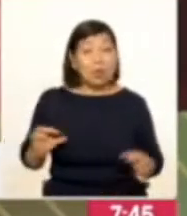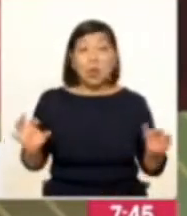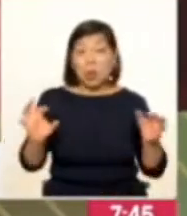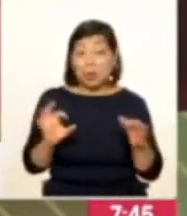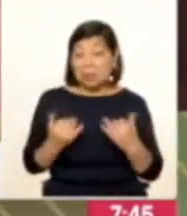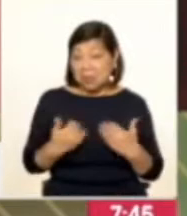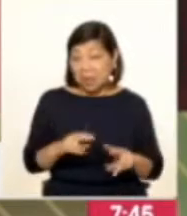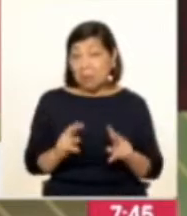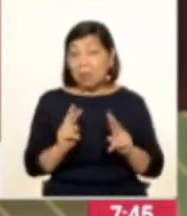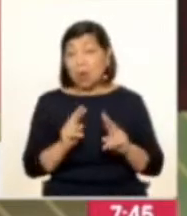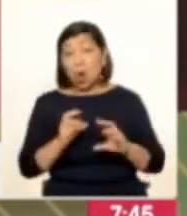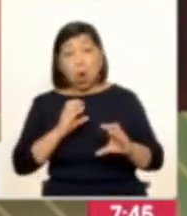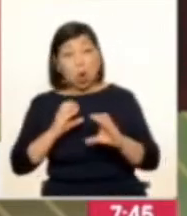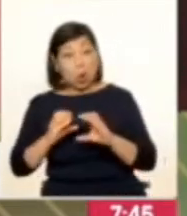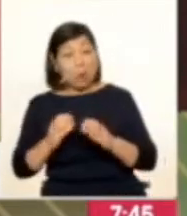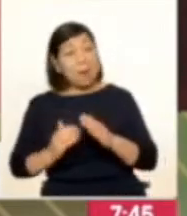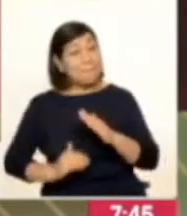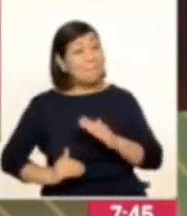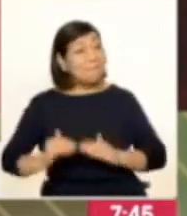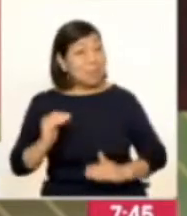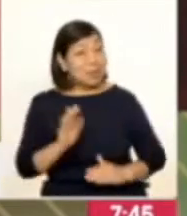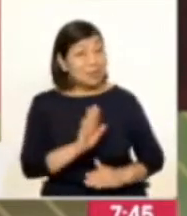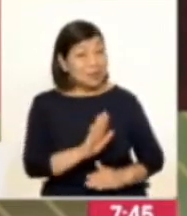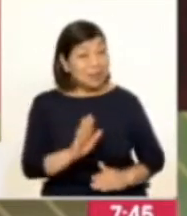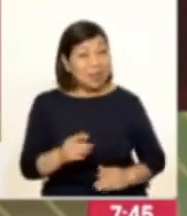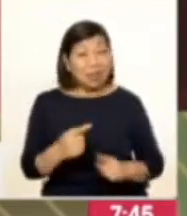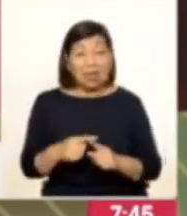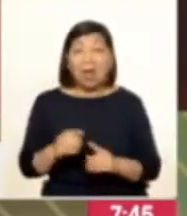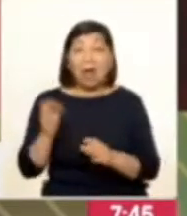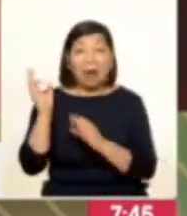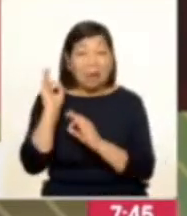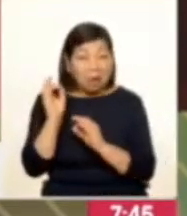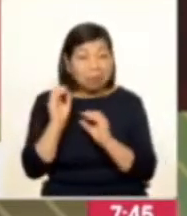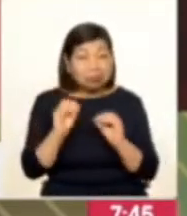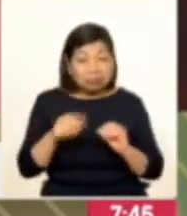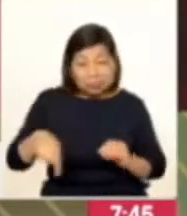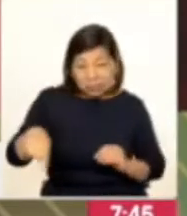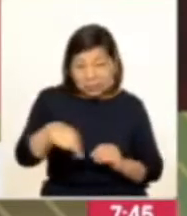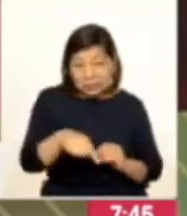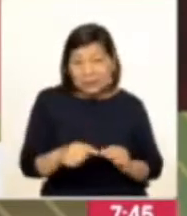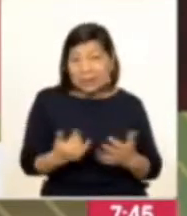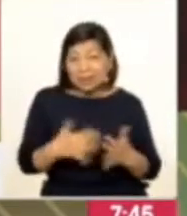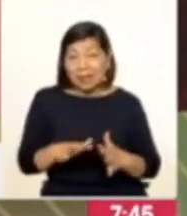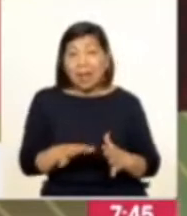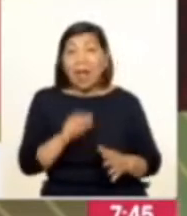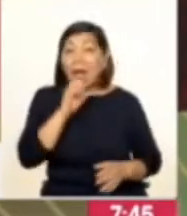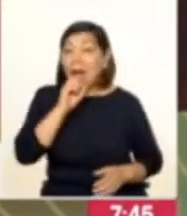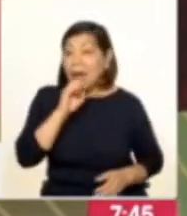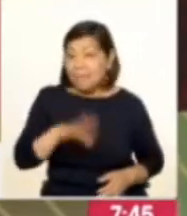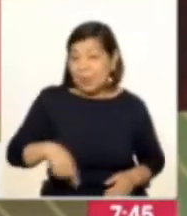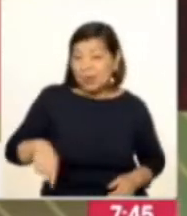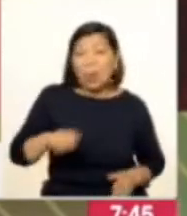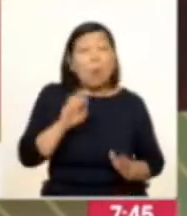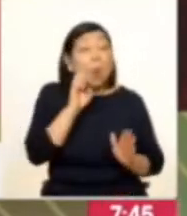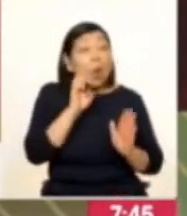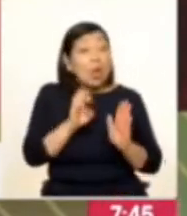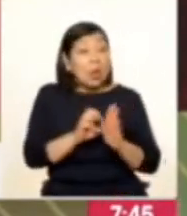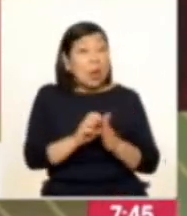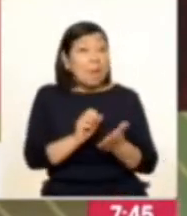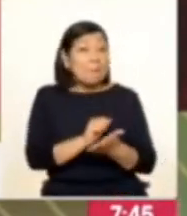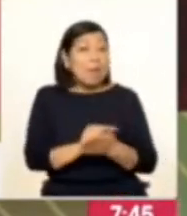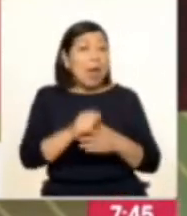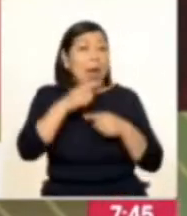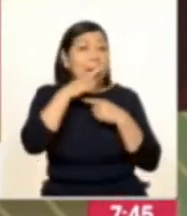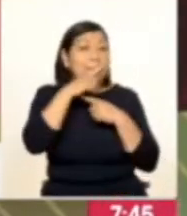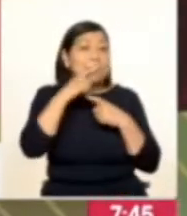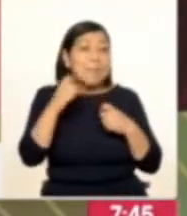ya hemos conversado con la gran mayoría de ellos En una serie de foros que se han tenido y ya se les ha comunicado que por ejemplo en el mes de marzo